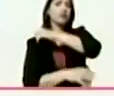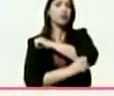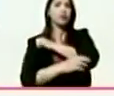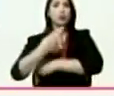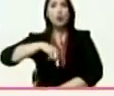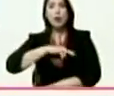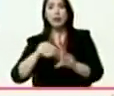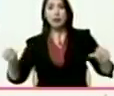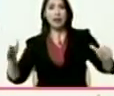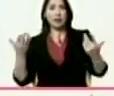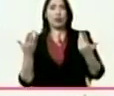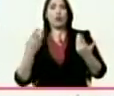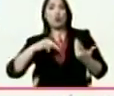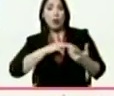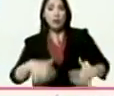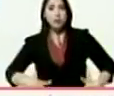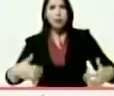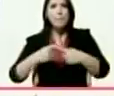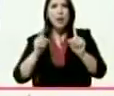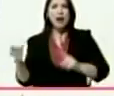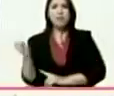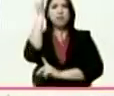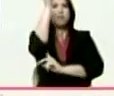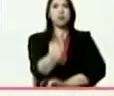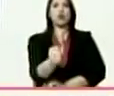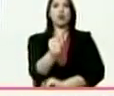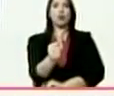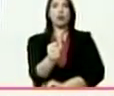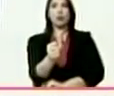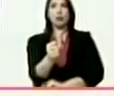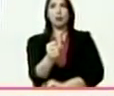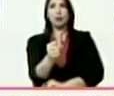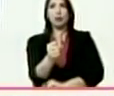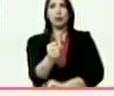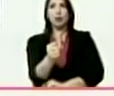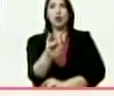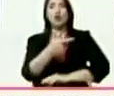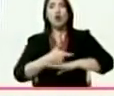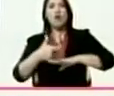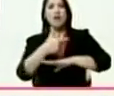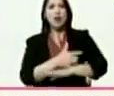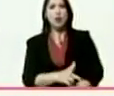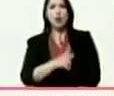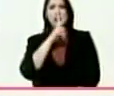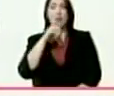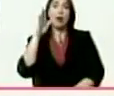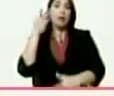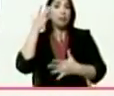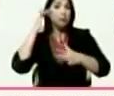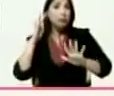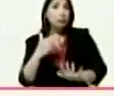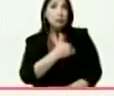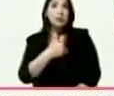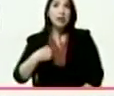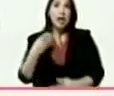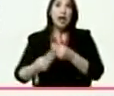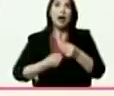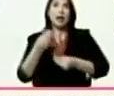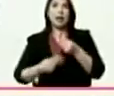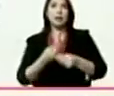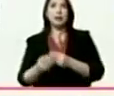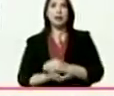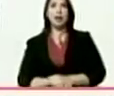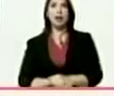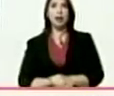de nuestra riqueza, para imponer, repito, gobiernos de facto como el que pretenden o pretendieron con